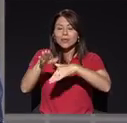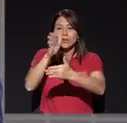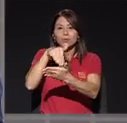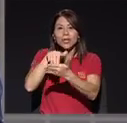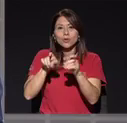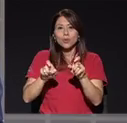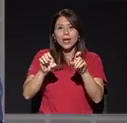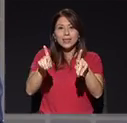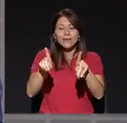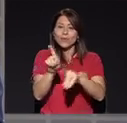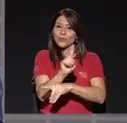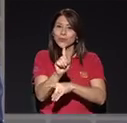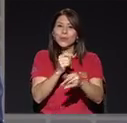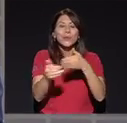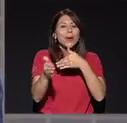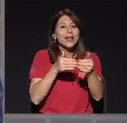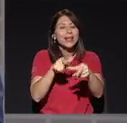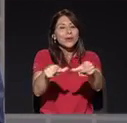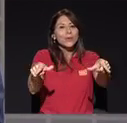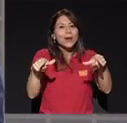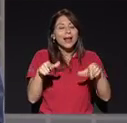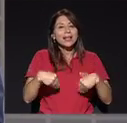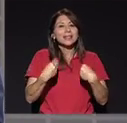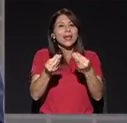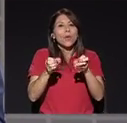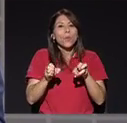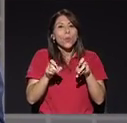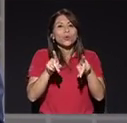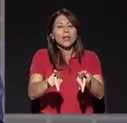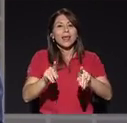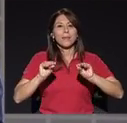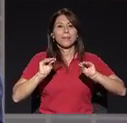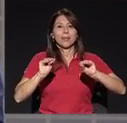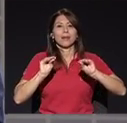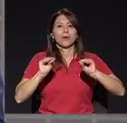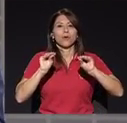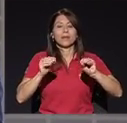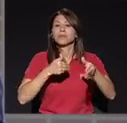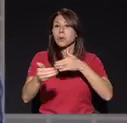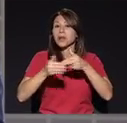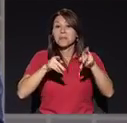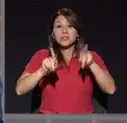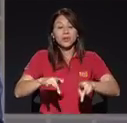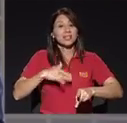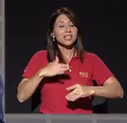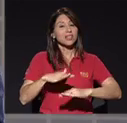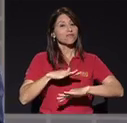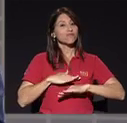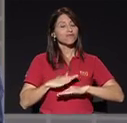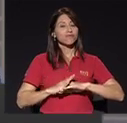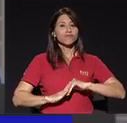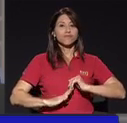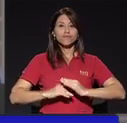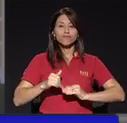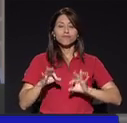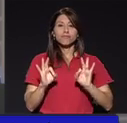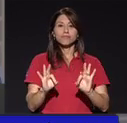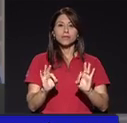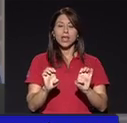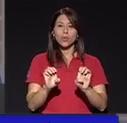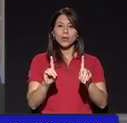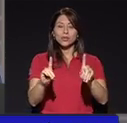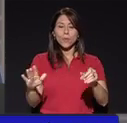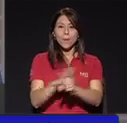cualquier espacio donde se abre una oportunidad a nivel pedagógica y donde cualquier persona se puede sentir a gusto y recibir una educación